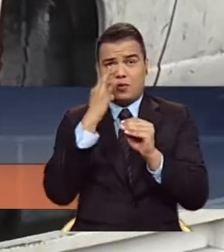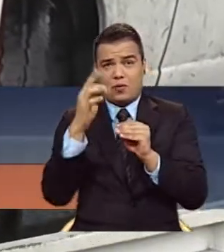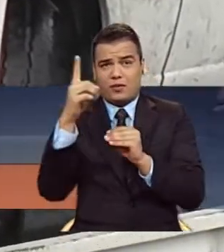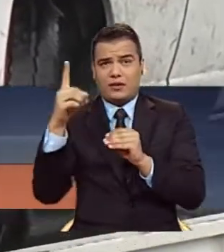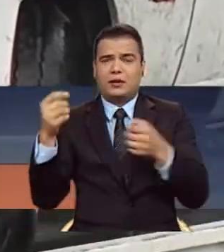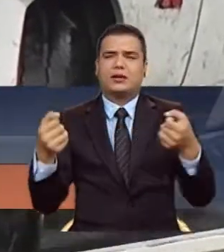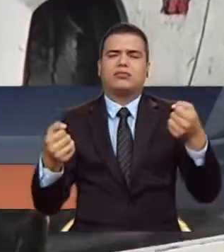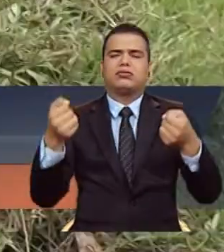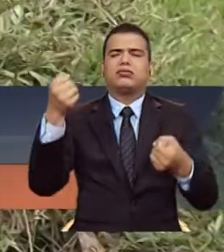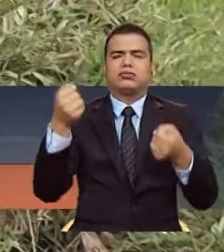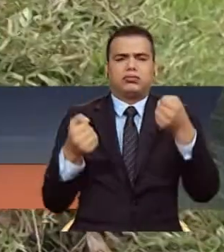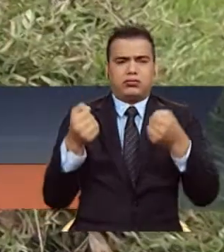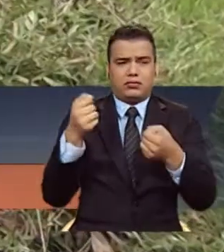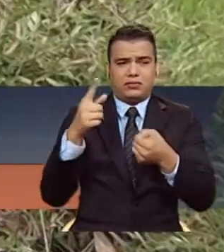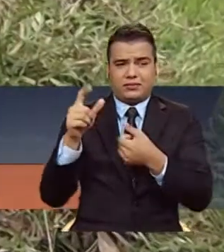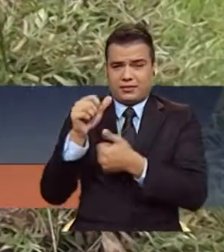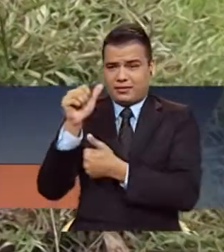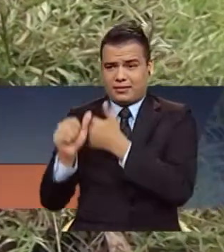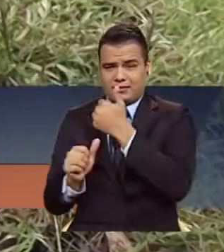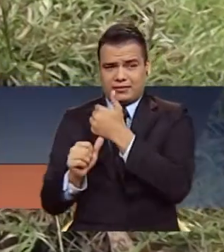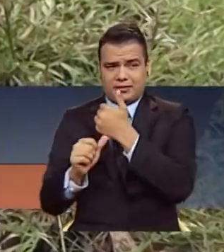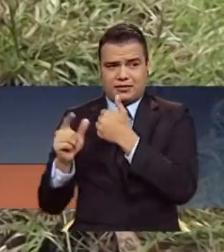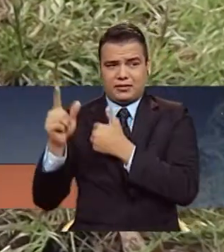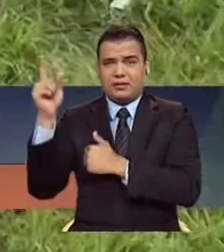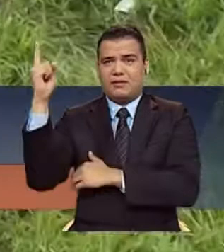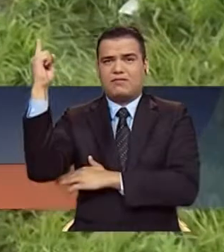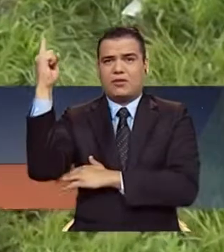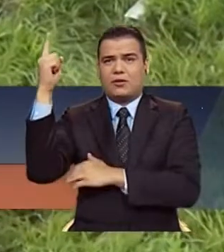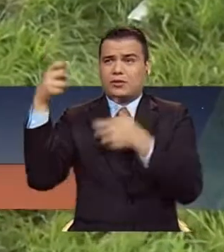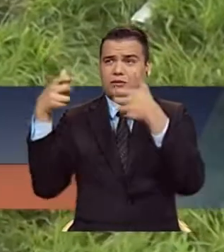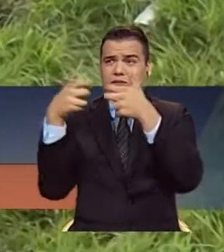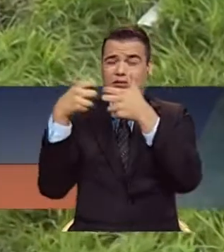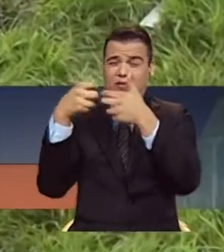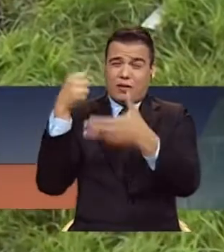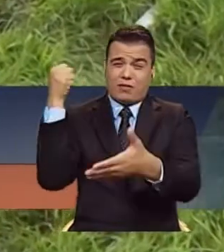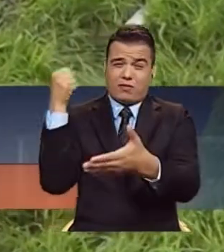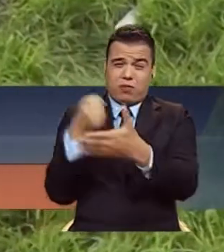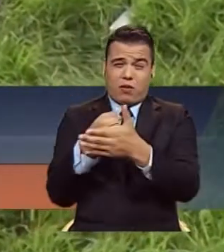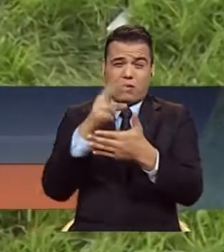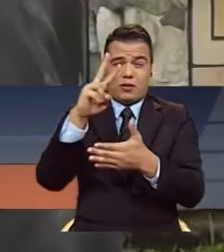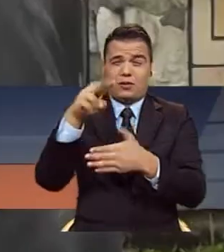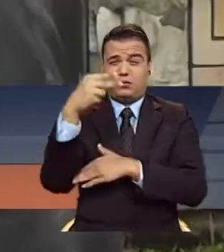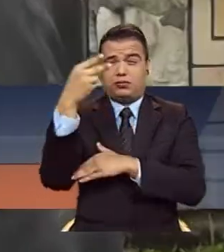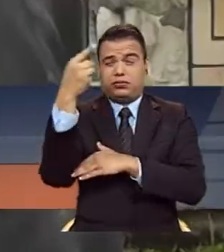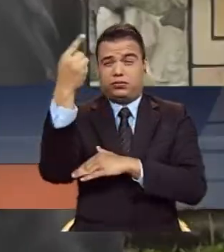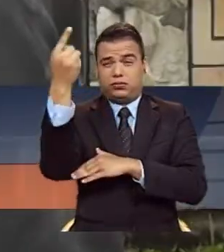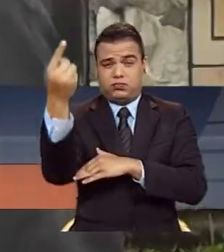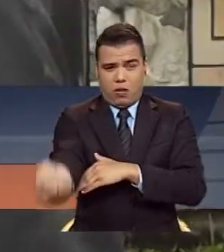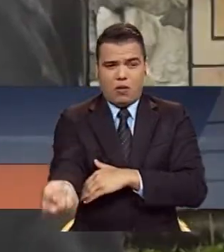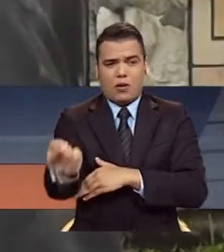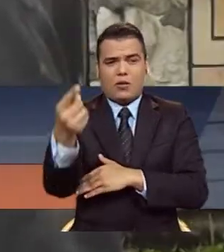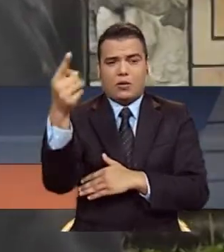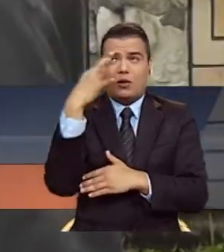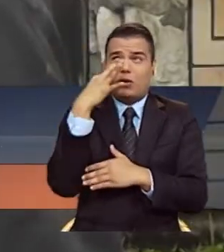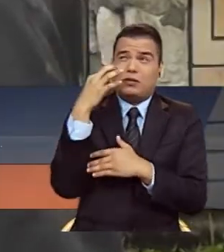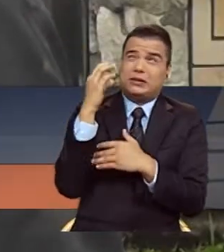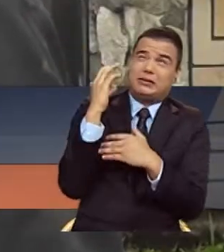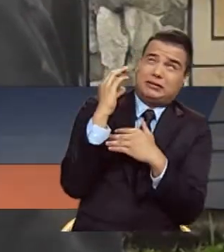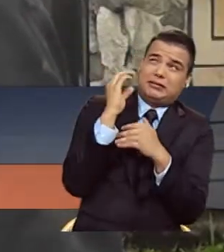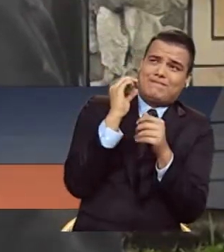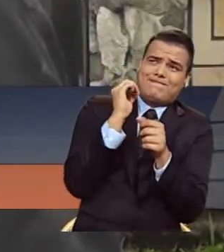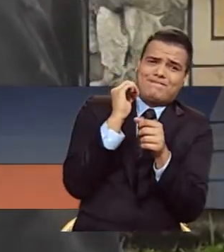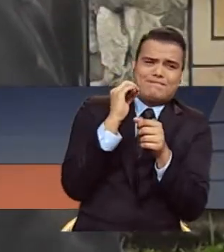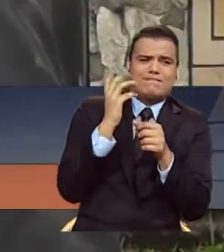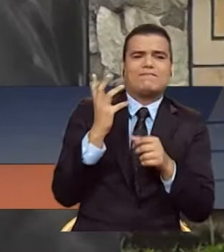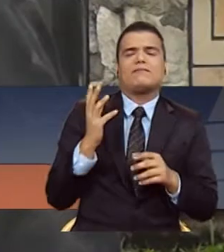de la ambulancia con su asistente. El poste donde ellos chocaron les cayó encima de la ambulancia, él quedó atrapado.